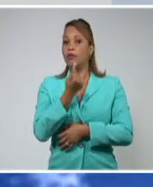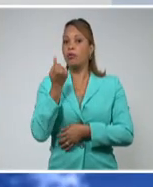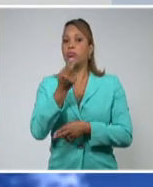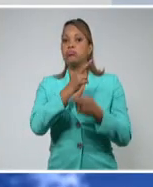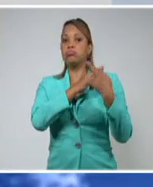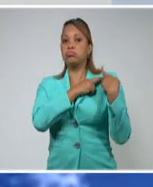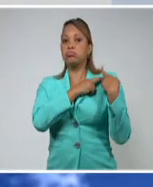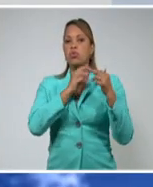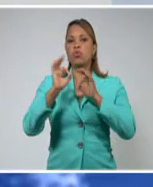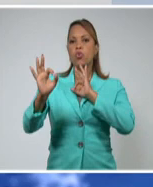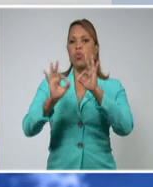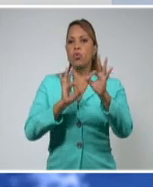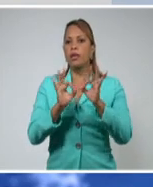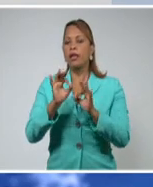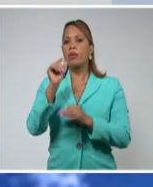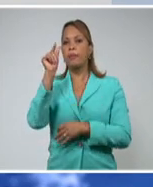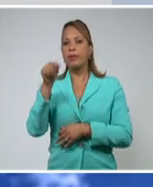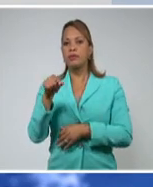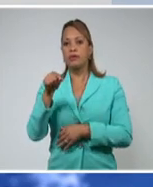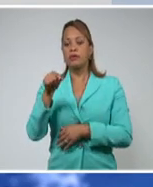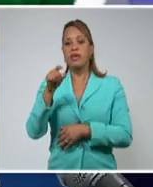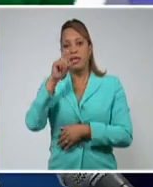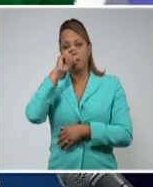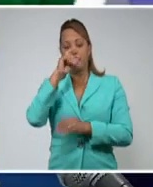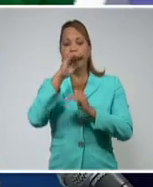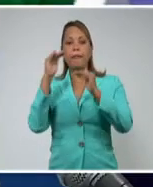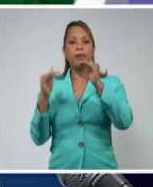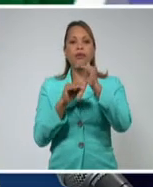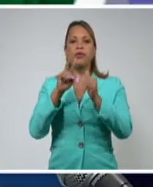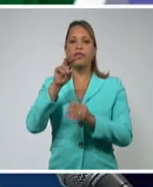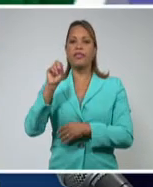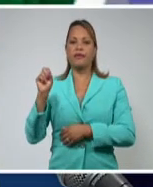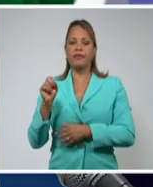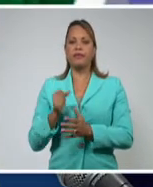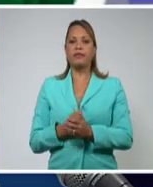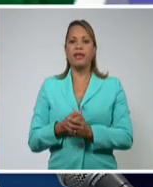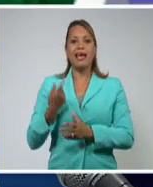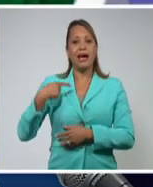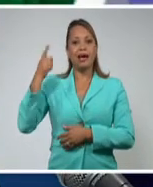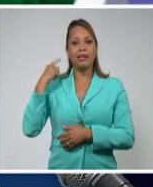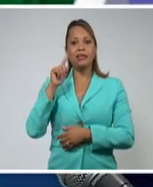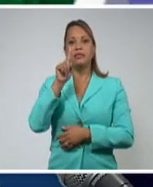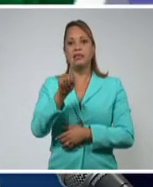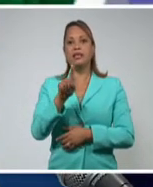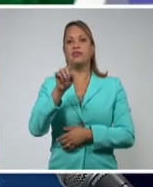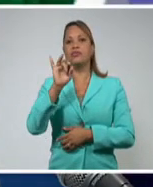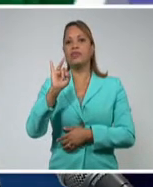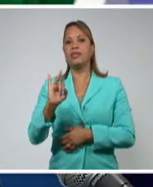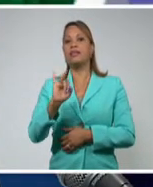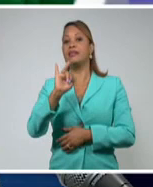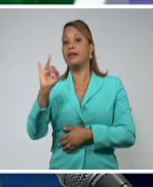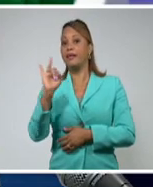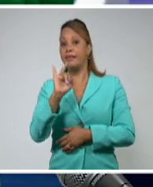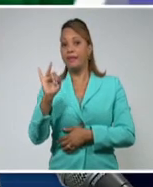el cuidado de pacientes menores de 20 años al día se diagnostica 277